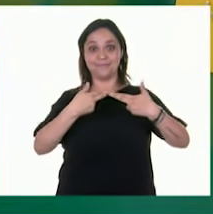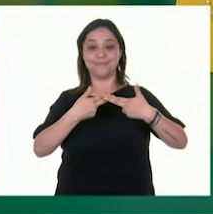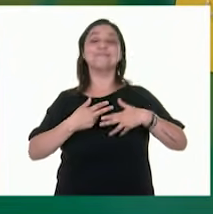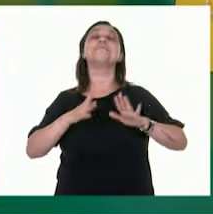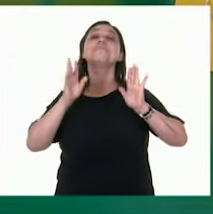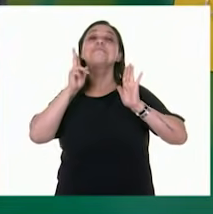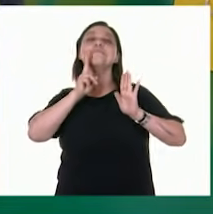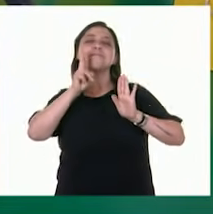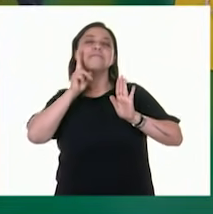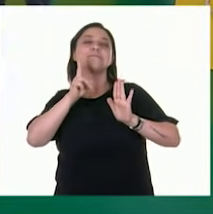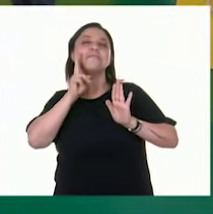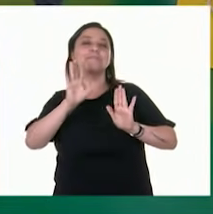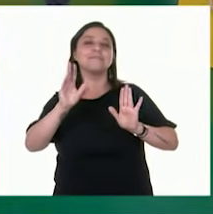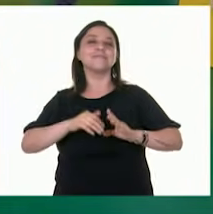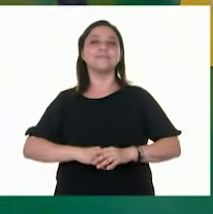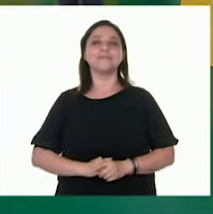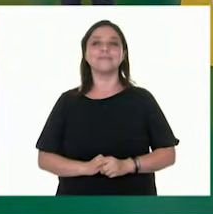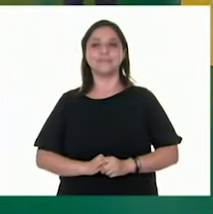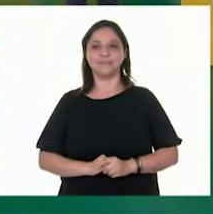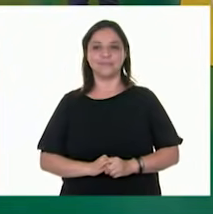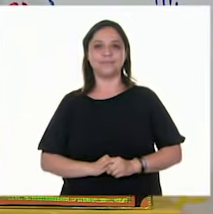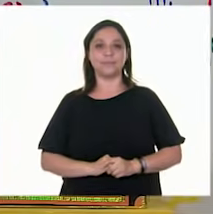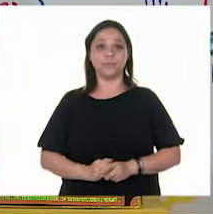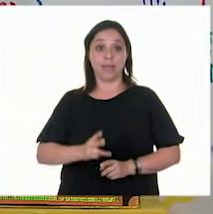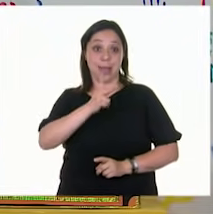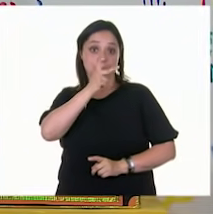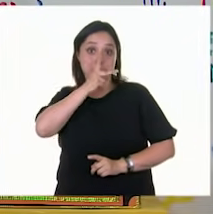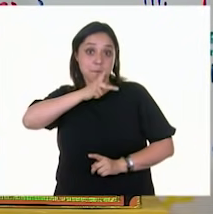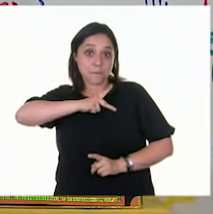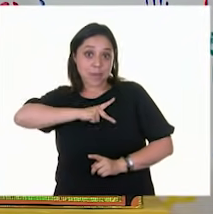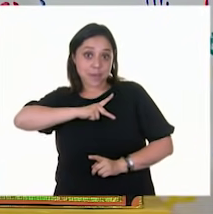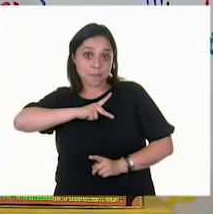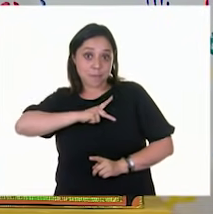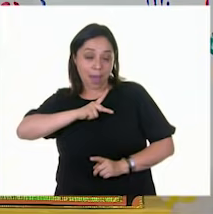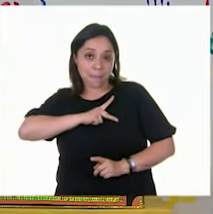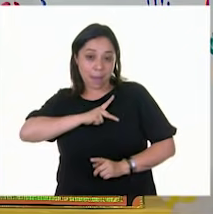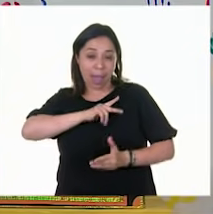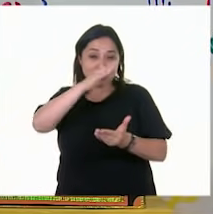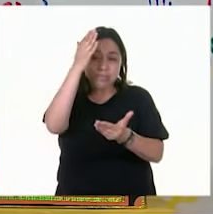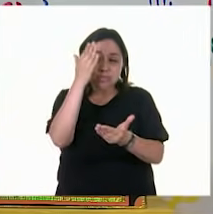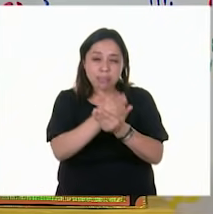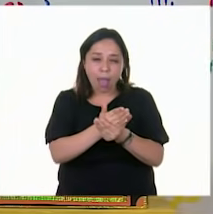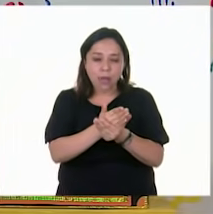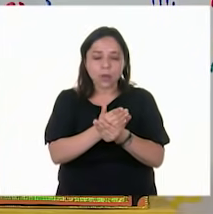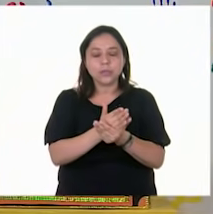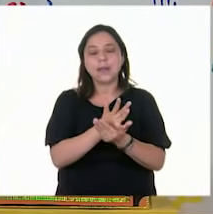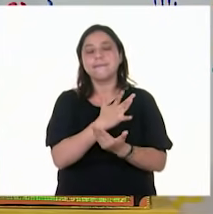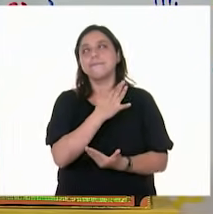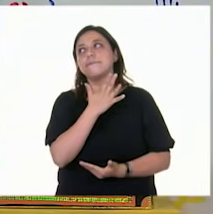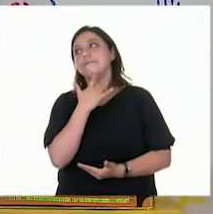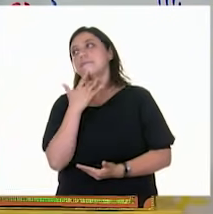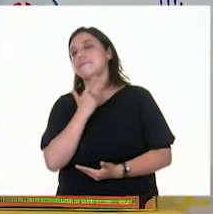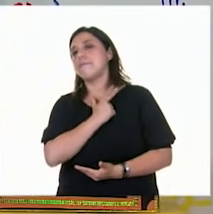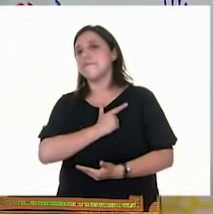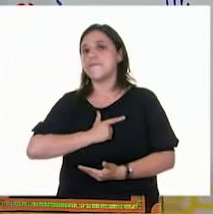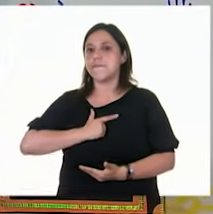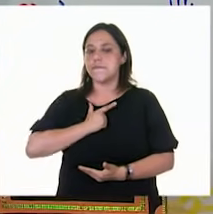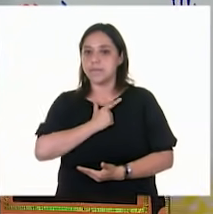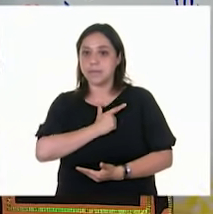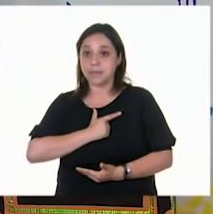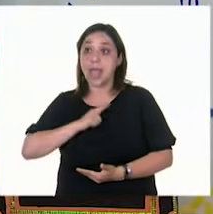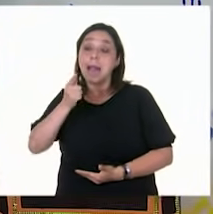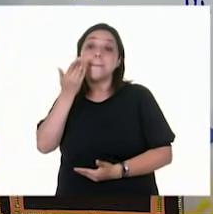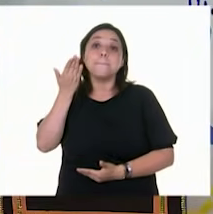la situación y dice... A mi papá le gustan mucho los tacos. Uy, a mí también. A mí también. Si ordenó